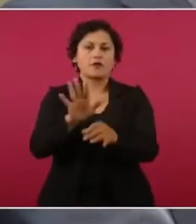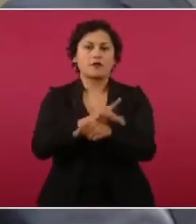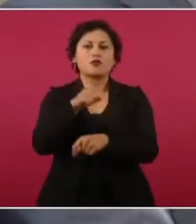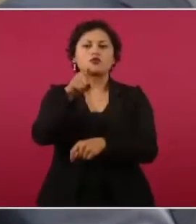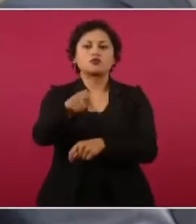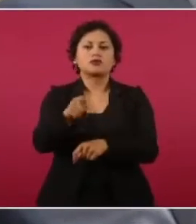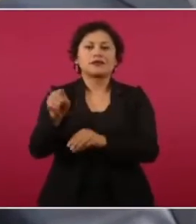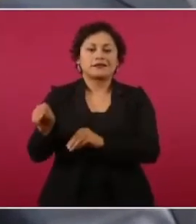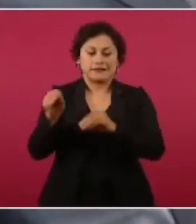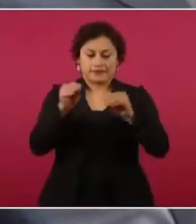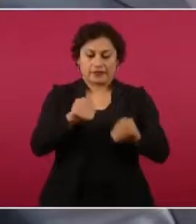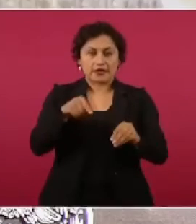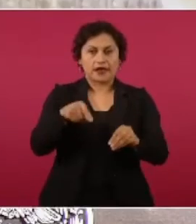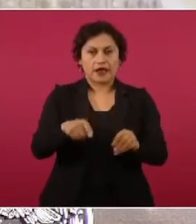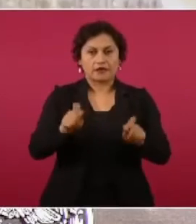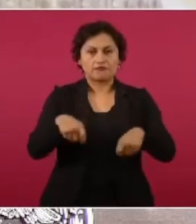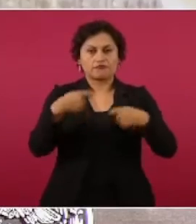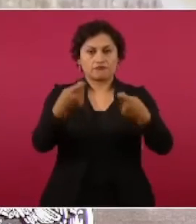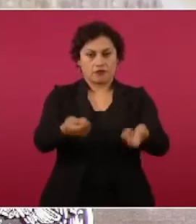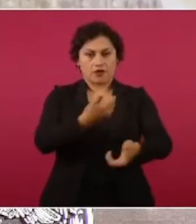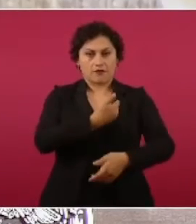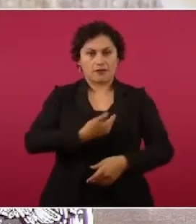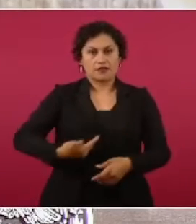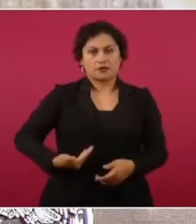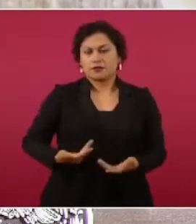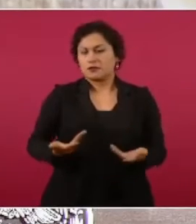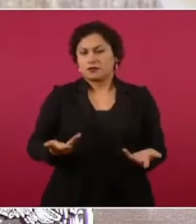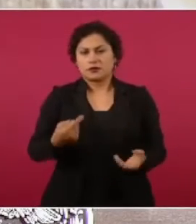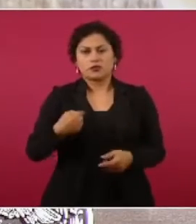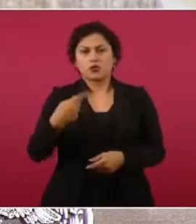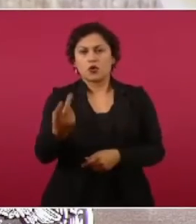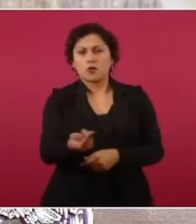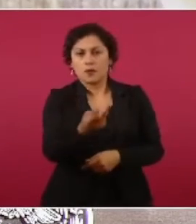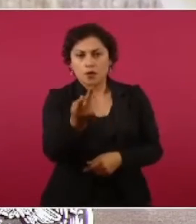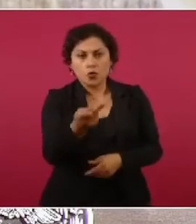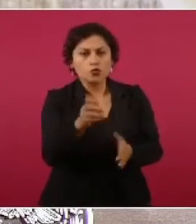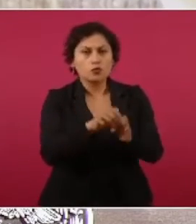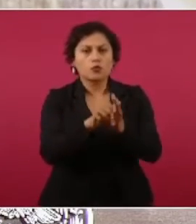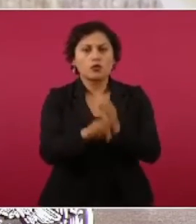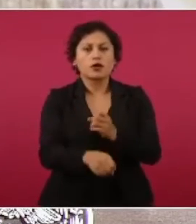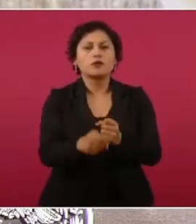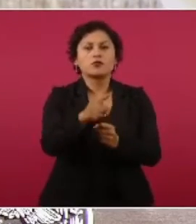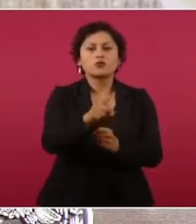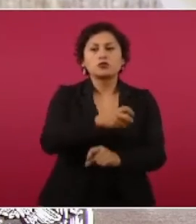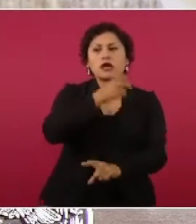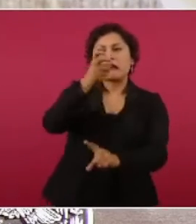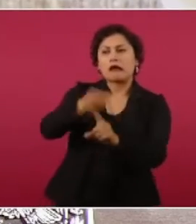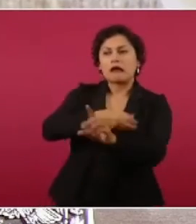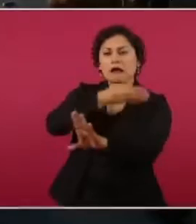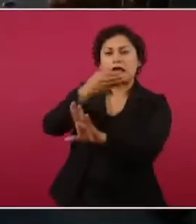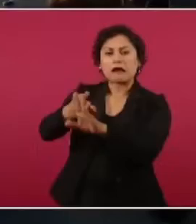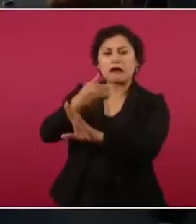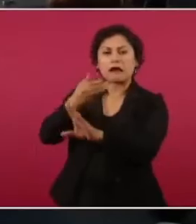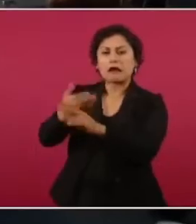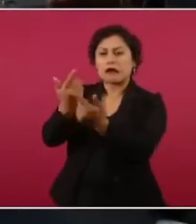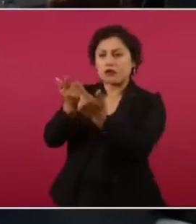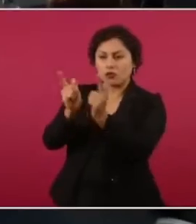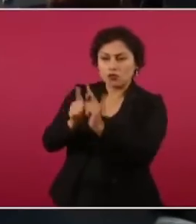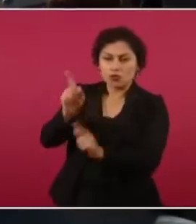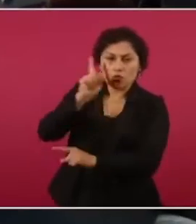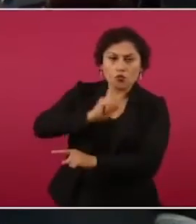en todo caso, y muchas de estas situaciones también, por ejemplo, las críticas que hace algunos sectores, como el de feministas, como el de